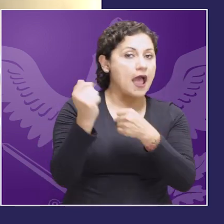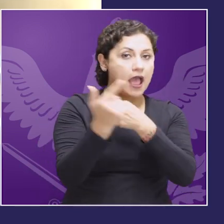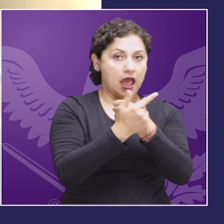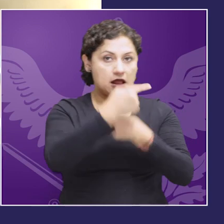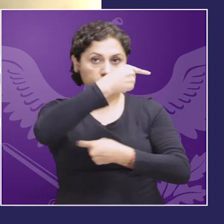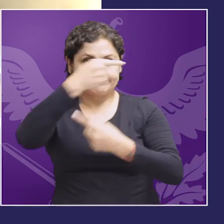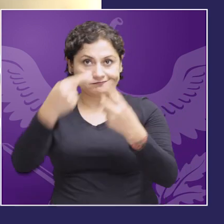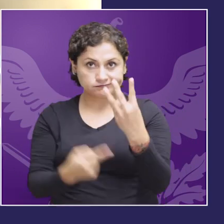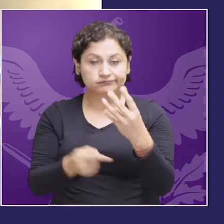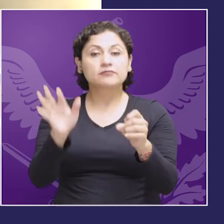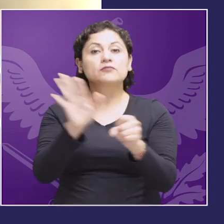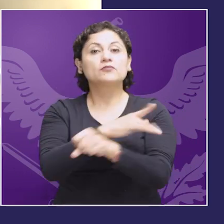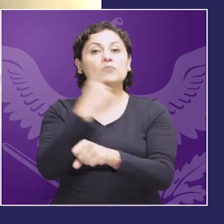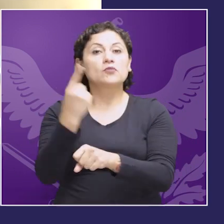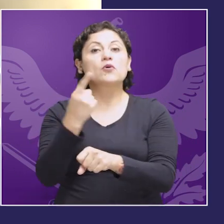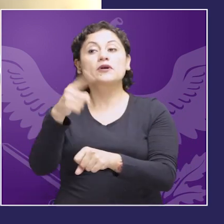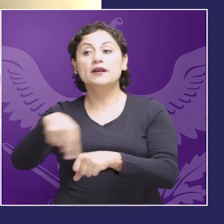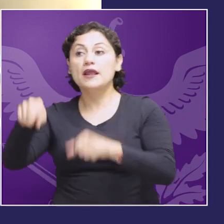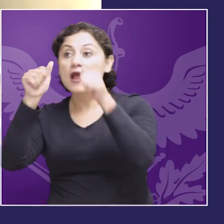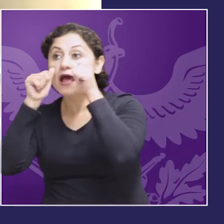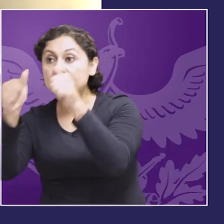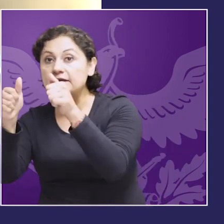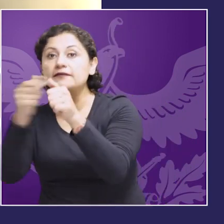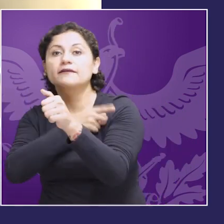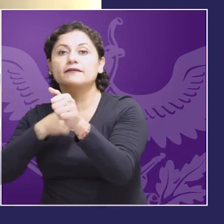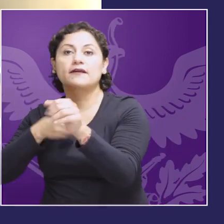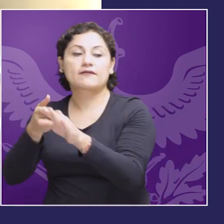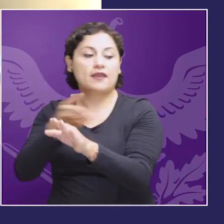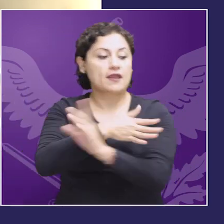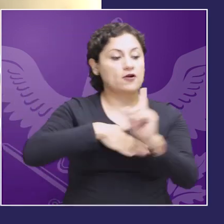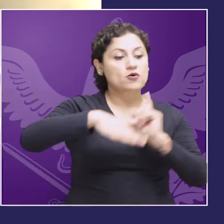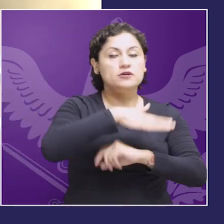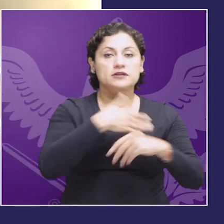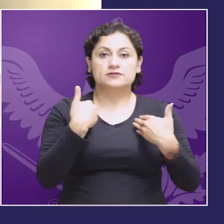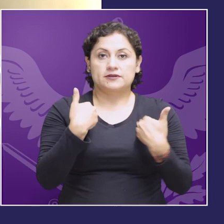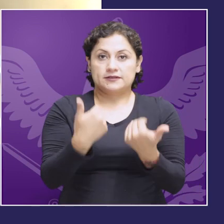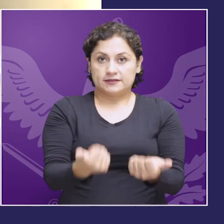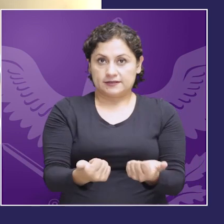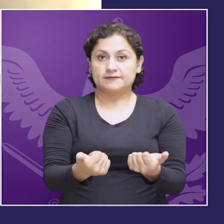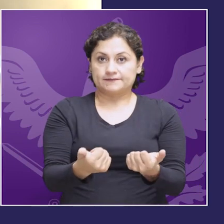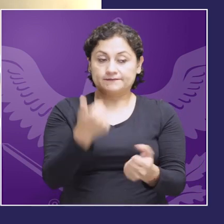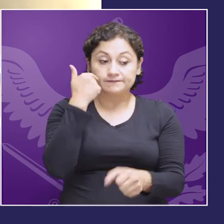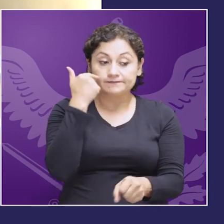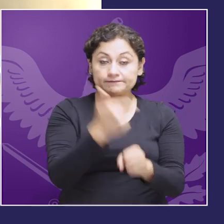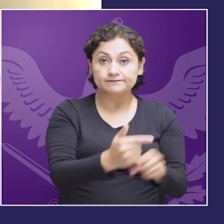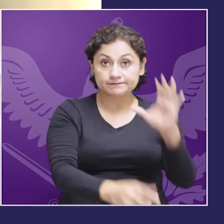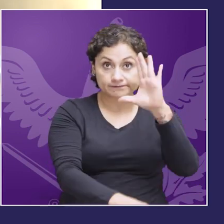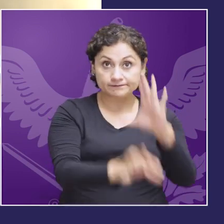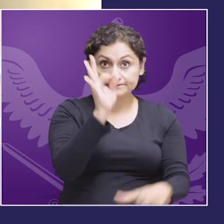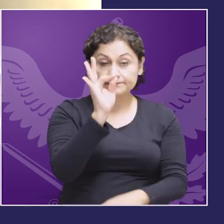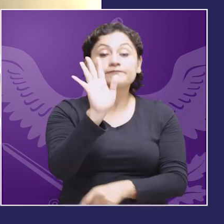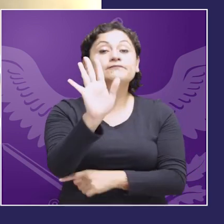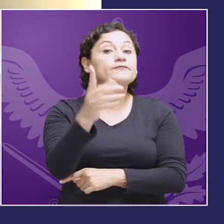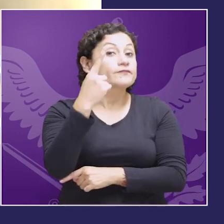Primero porque si para la prevención no entendemos el contexto, se nos pierde de vista una serie de